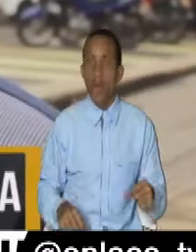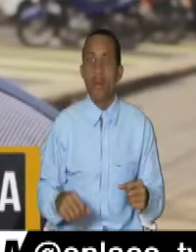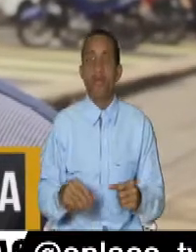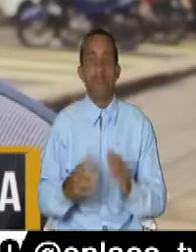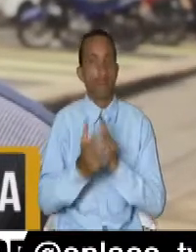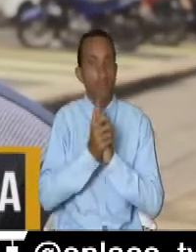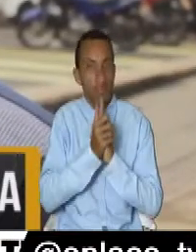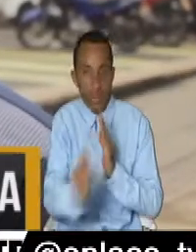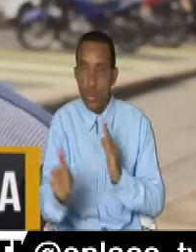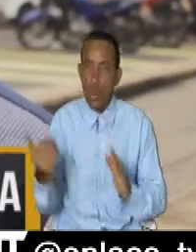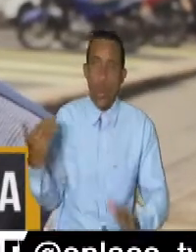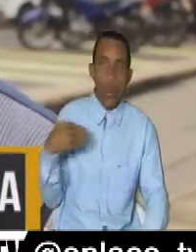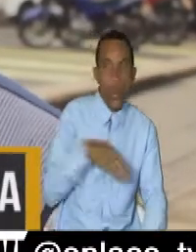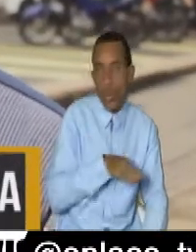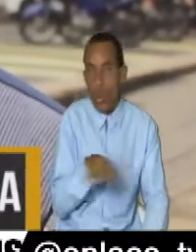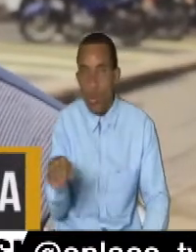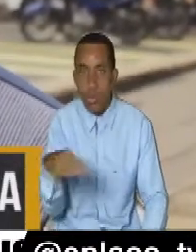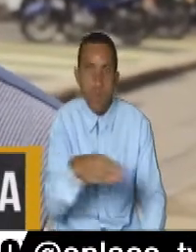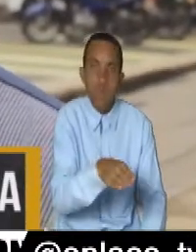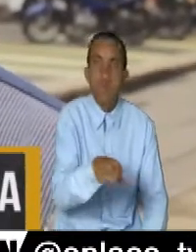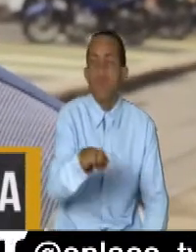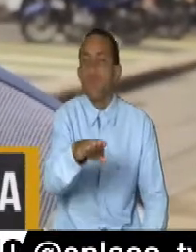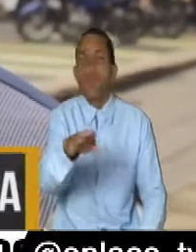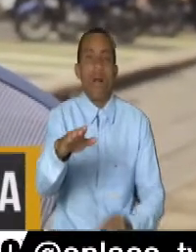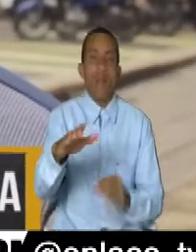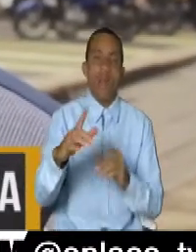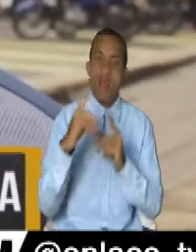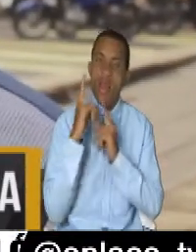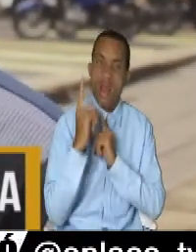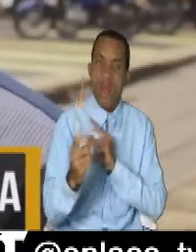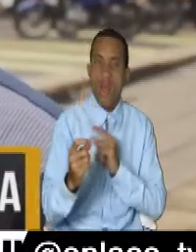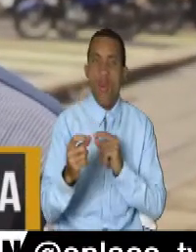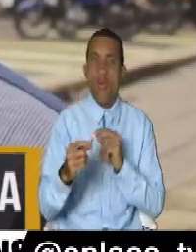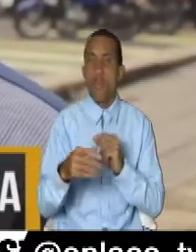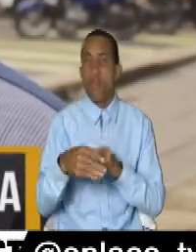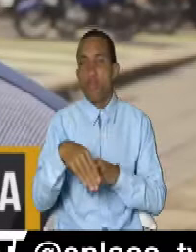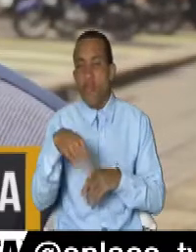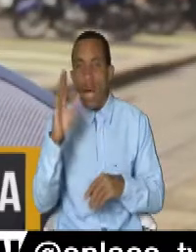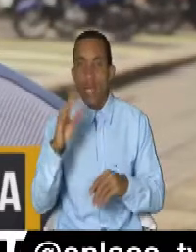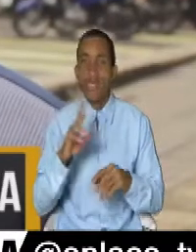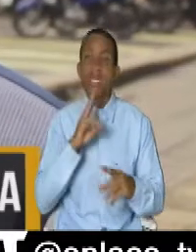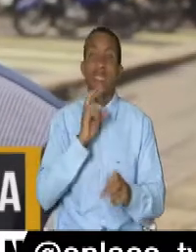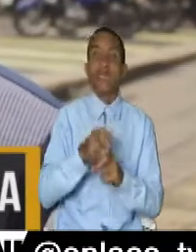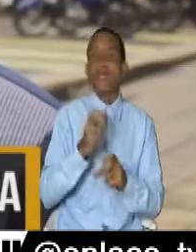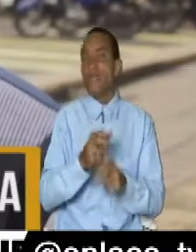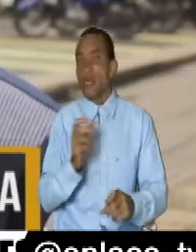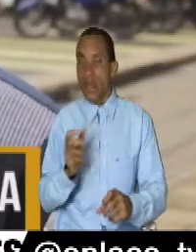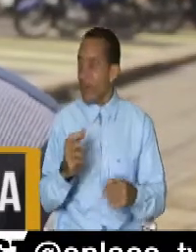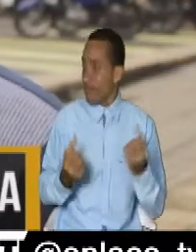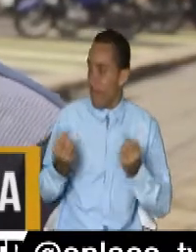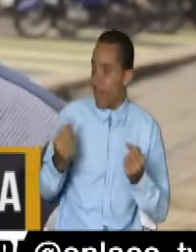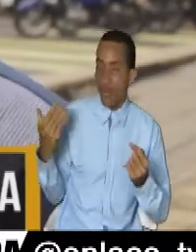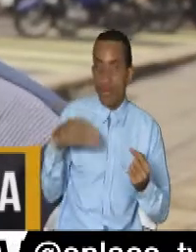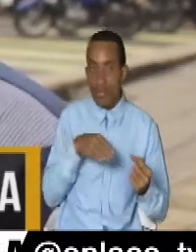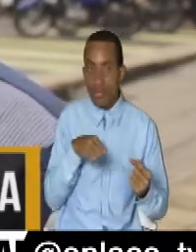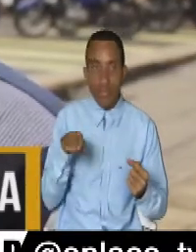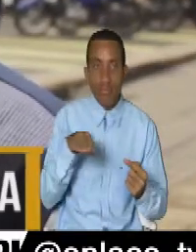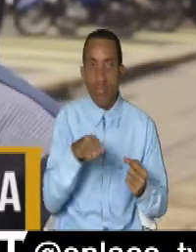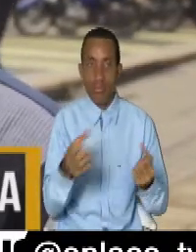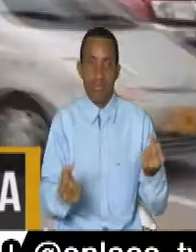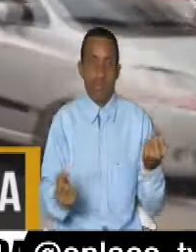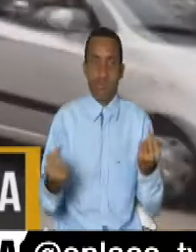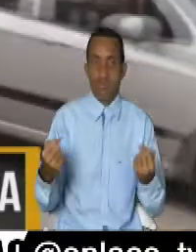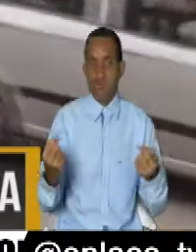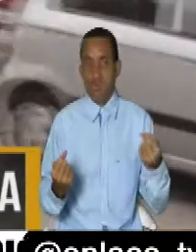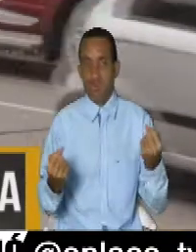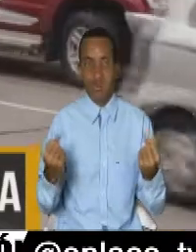va a permitir llegar a rincones mucho más difíciles porque su tamaño así así lo